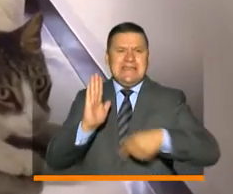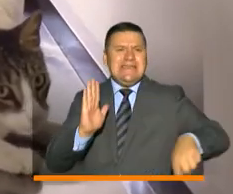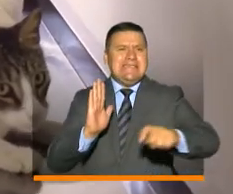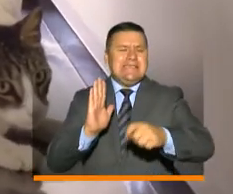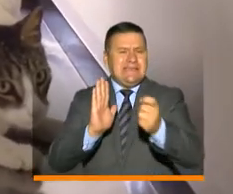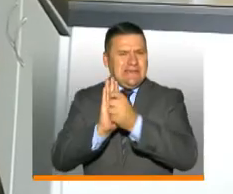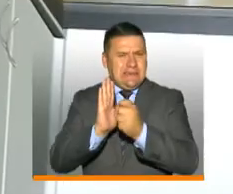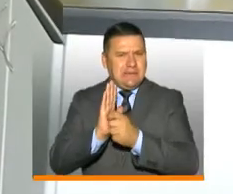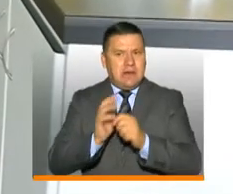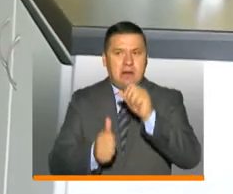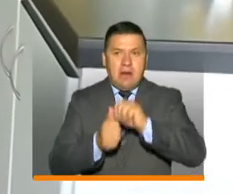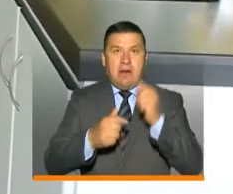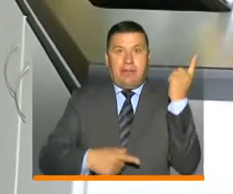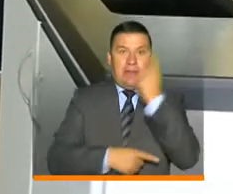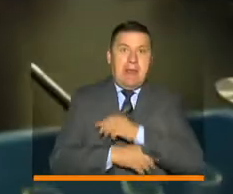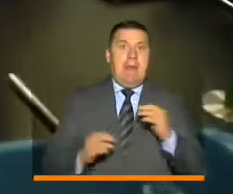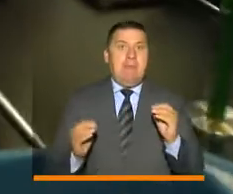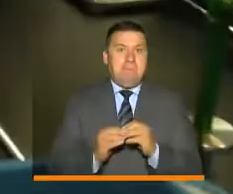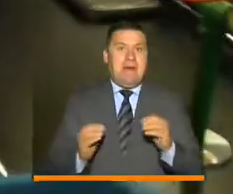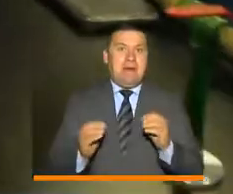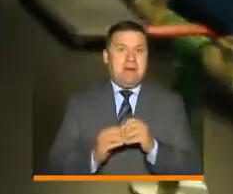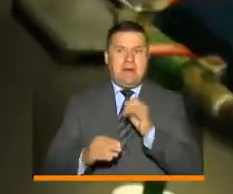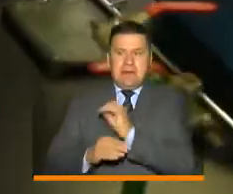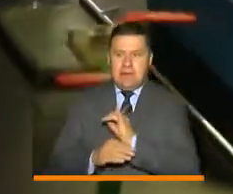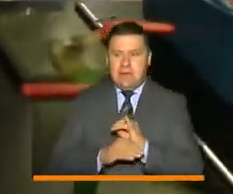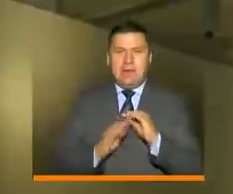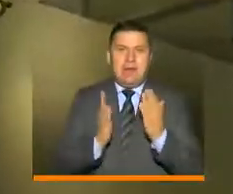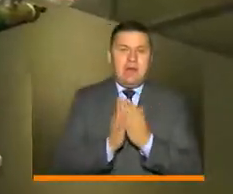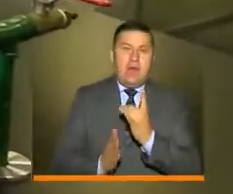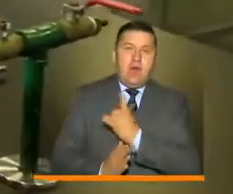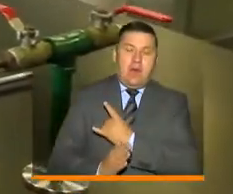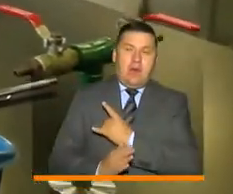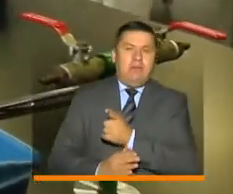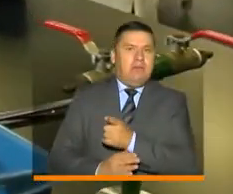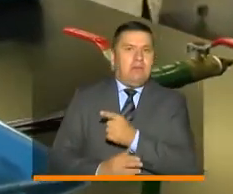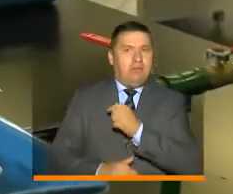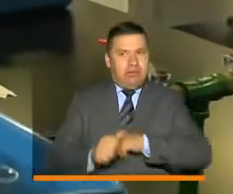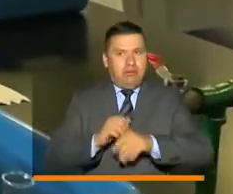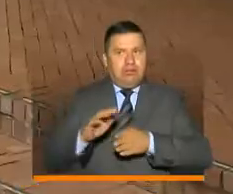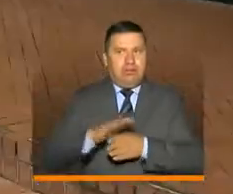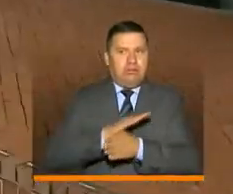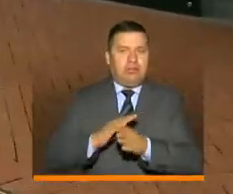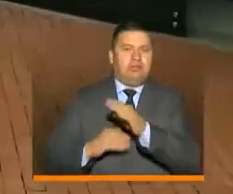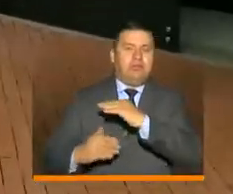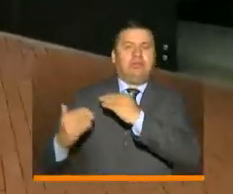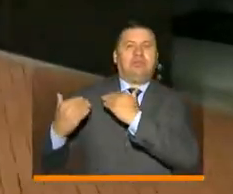necesarias para que cada día sean más las instituciones de educación superior que retornan con